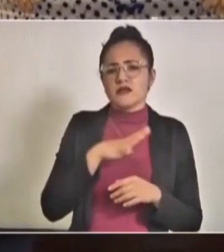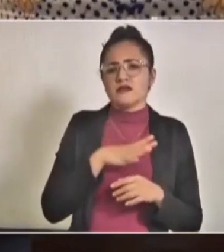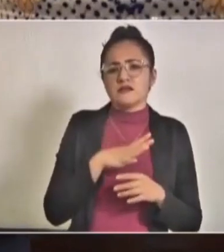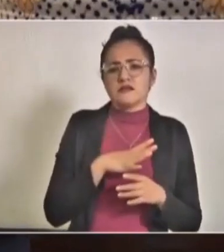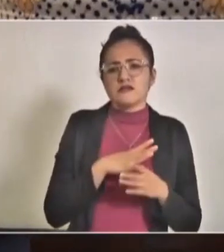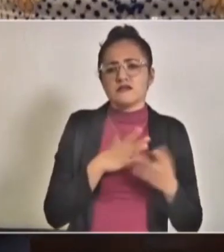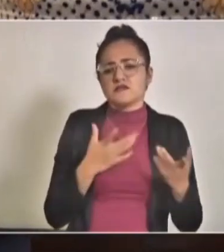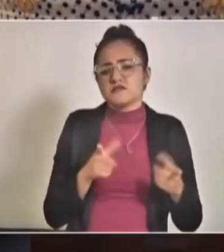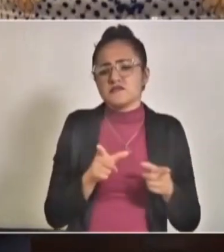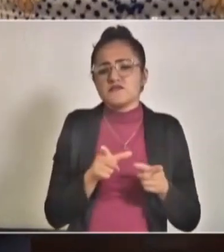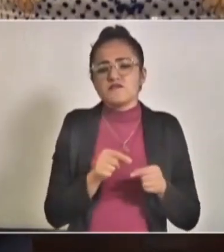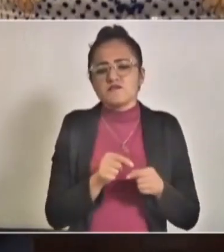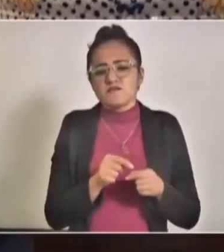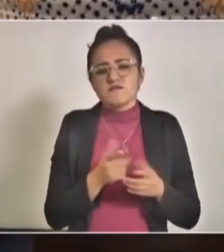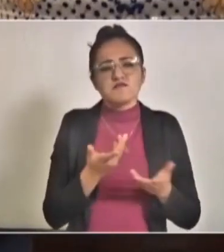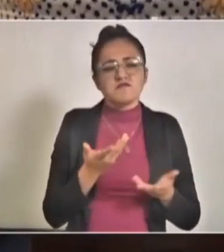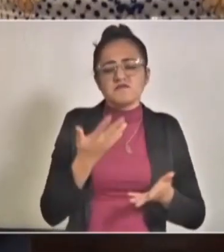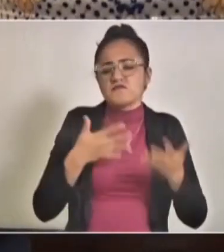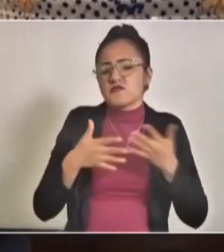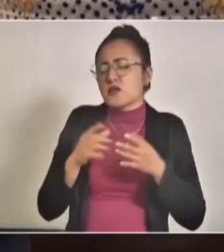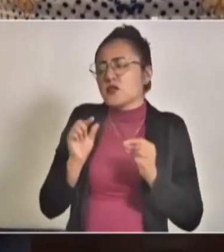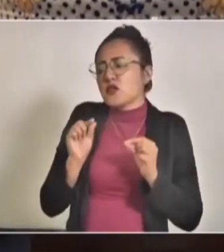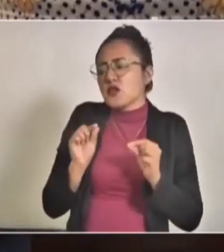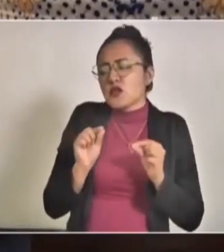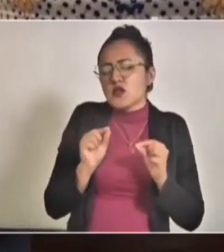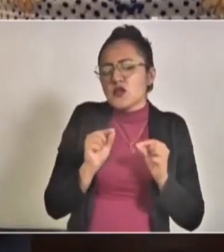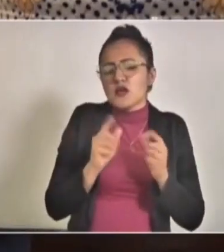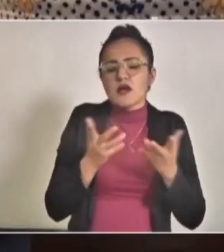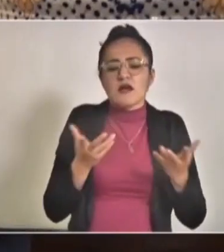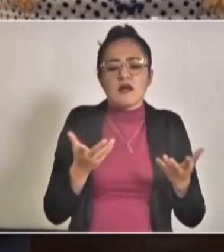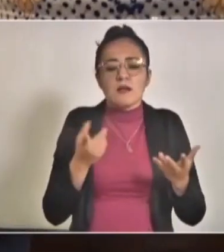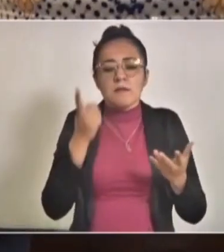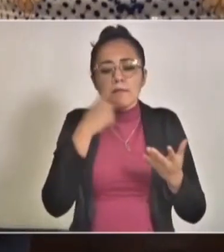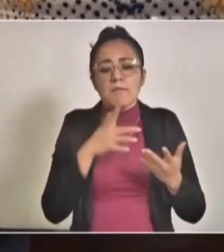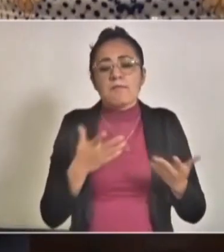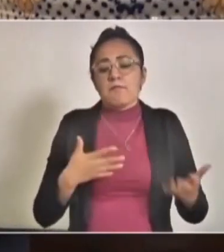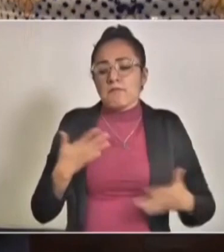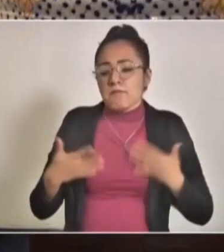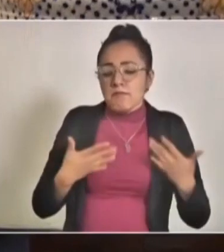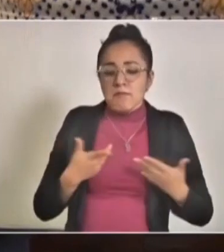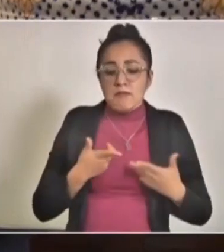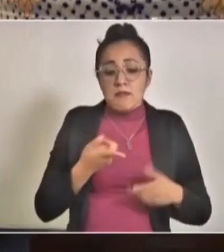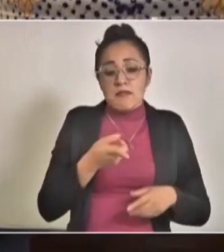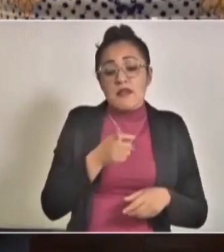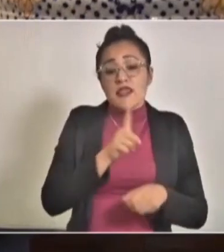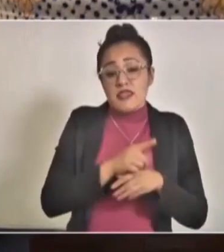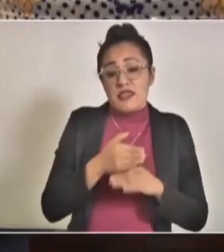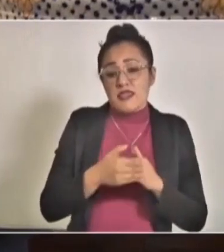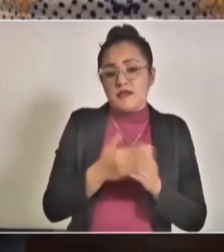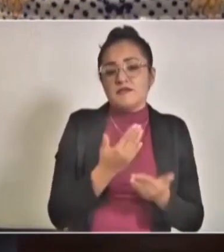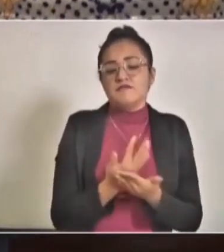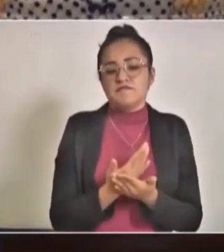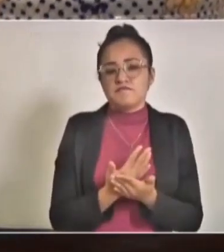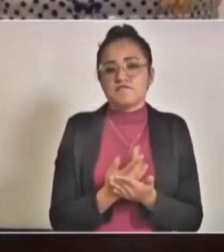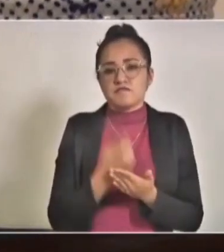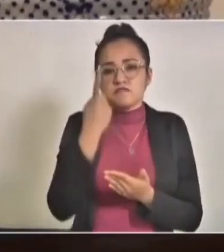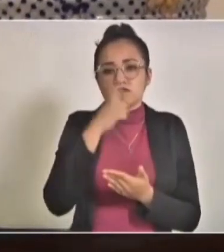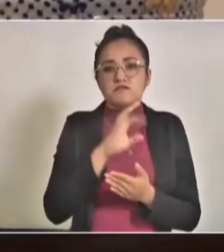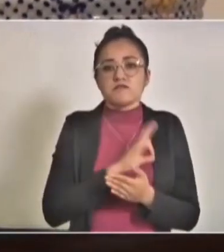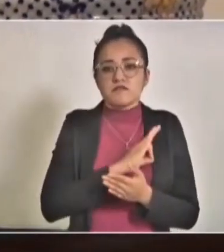ver qué condiciones hay en ese momento para que para que deba de